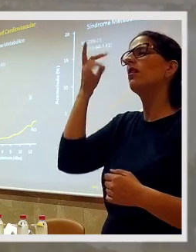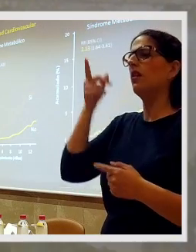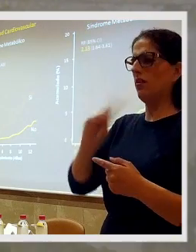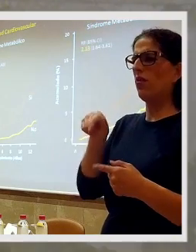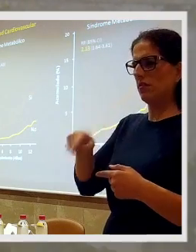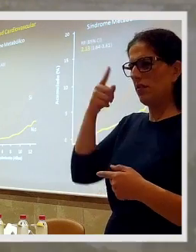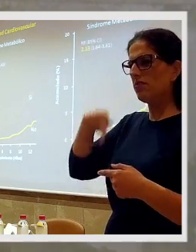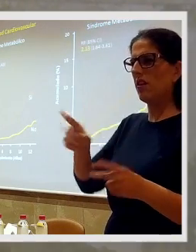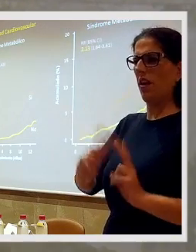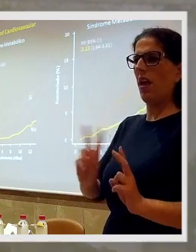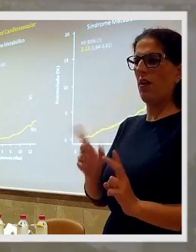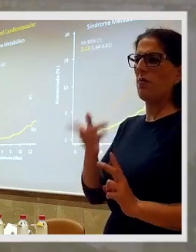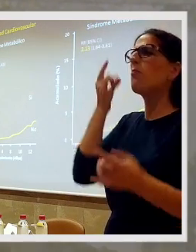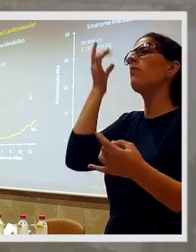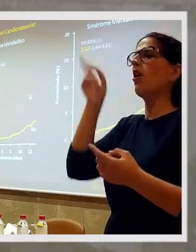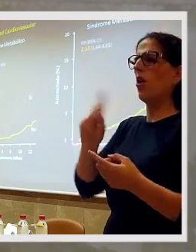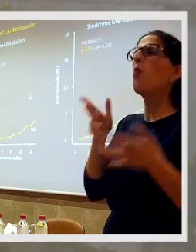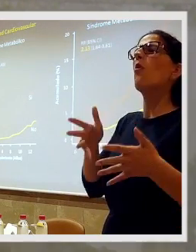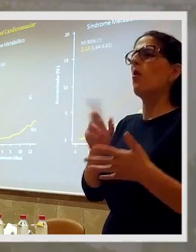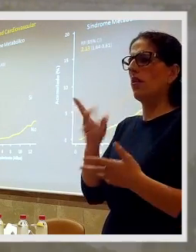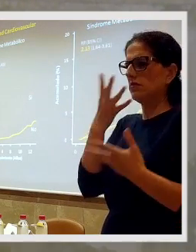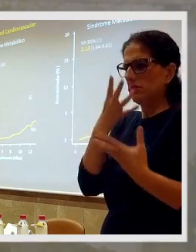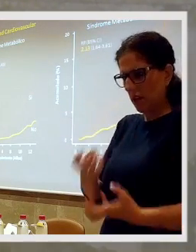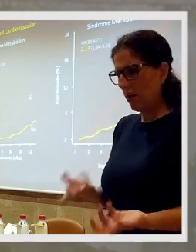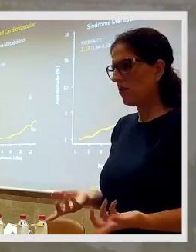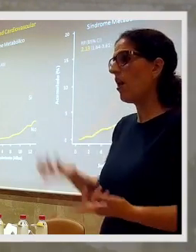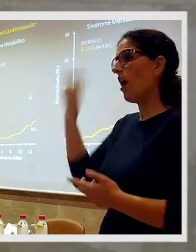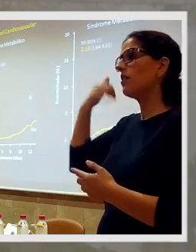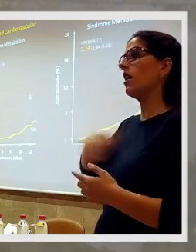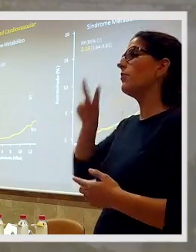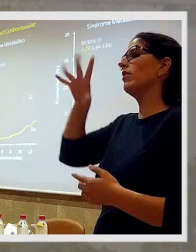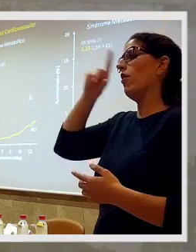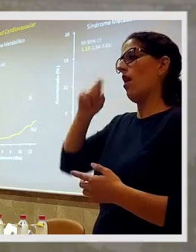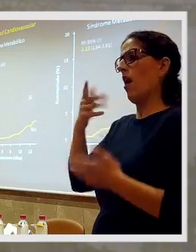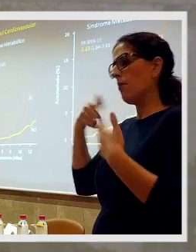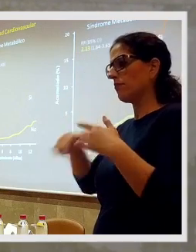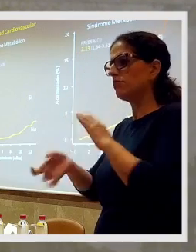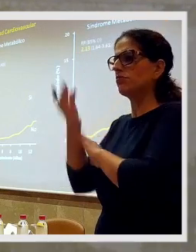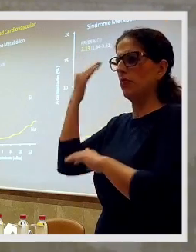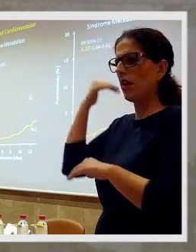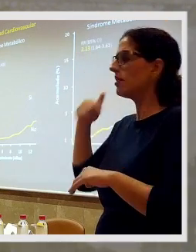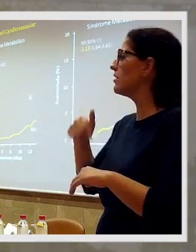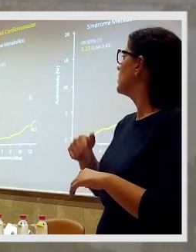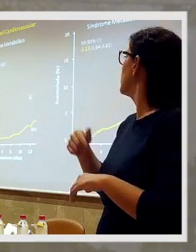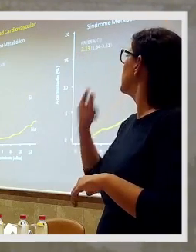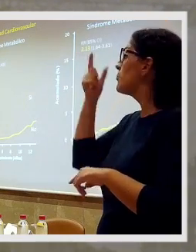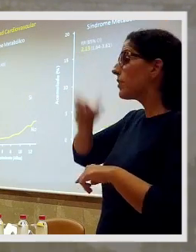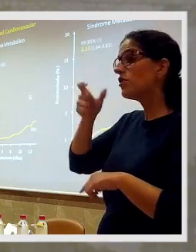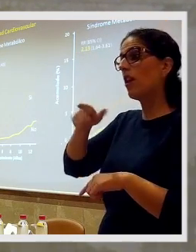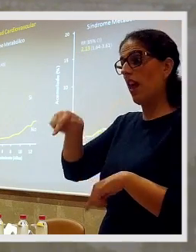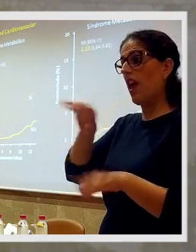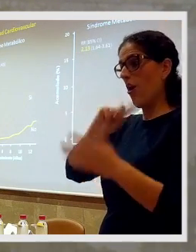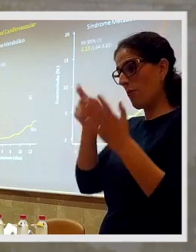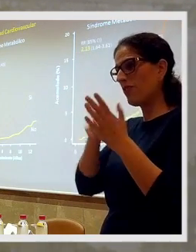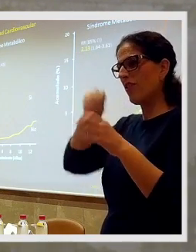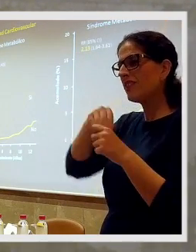Hoy sabemos, esto es un resumen de hace unos años, cuando empezó a hablarse de esto, pero hoy sabemos que las personas que tienen el síndrome metabólico,